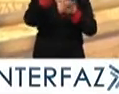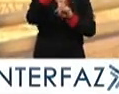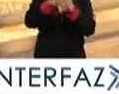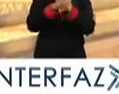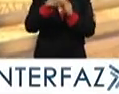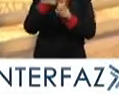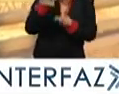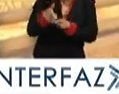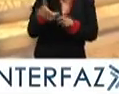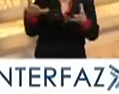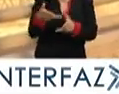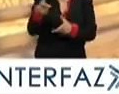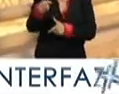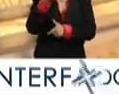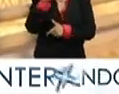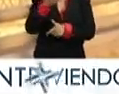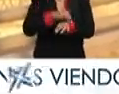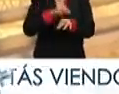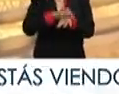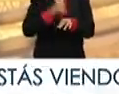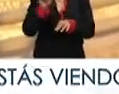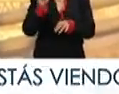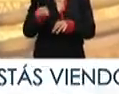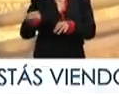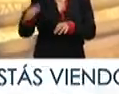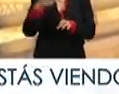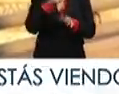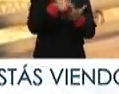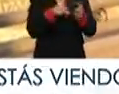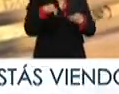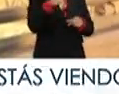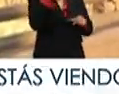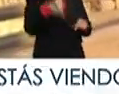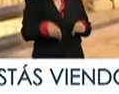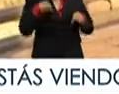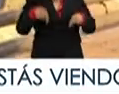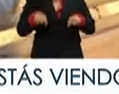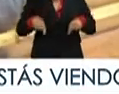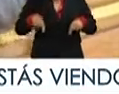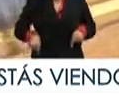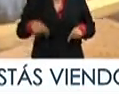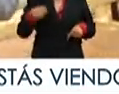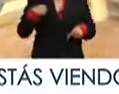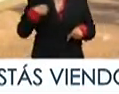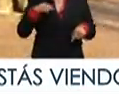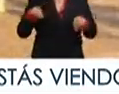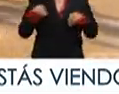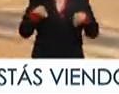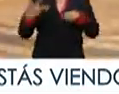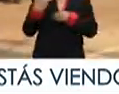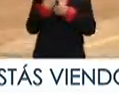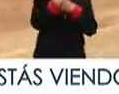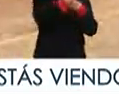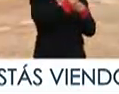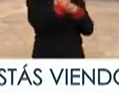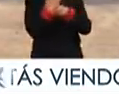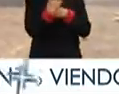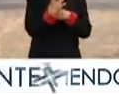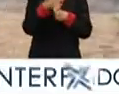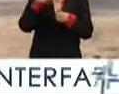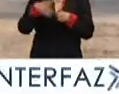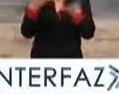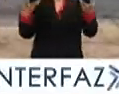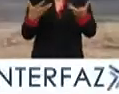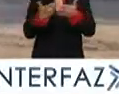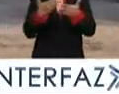llamó muchísimo la atención, Ana Cristina, amigos, fue que justamente en este punto en el cual me estoy moviendo, estamos transmitiendo, pues se